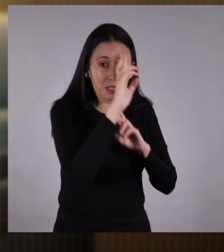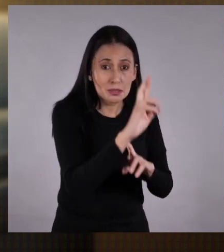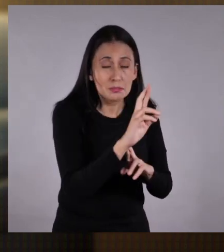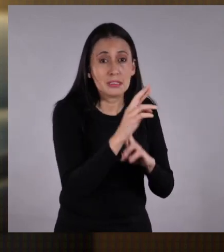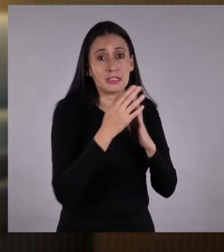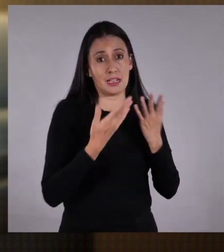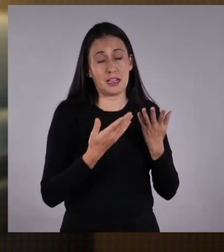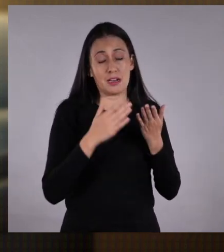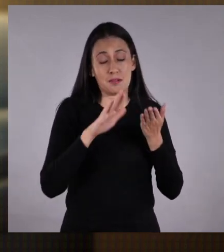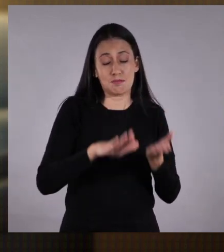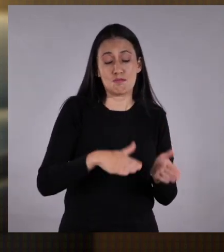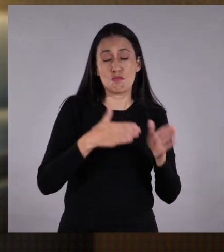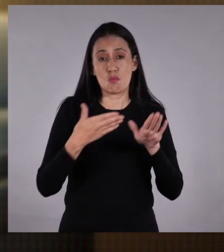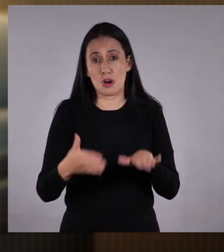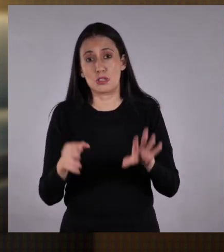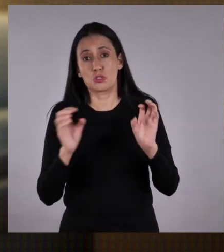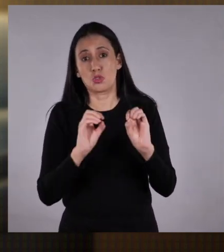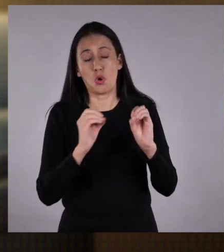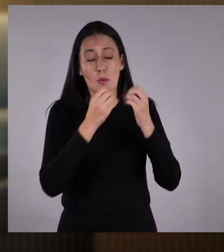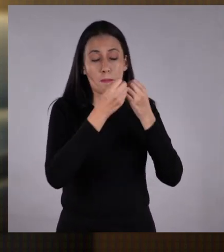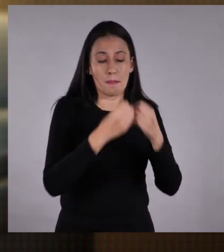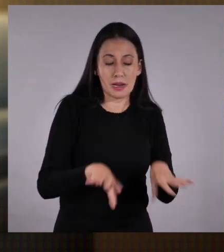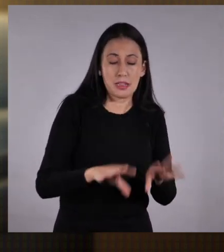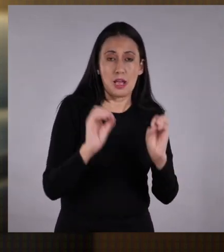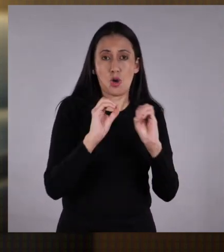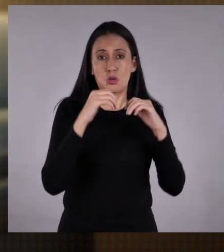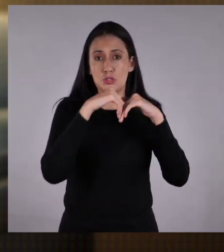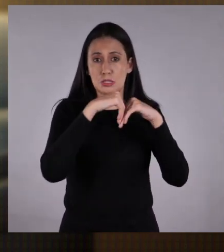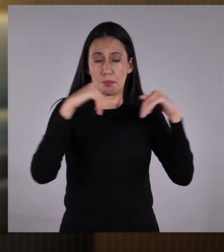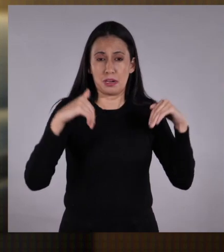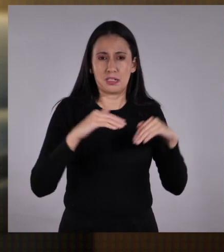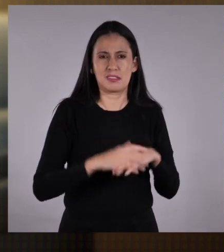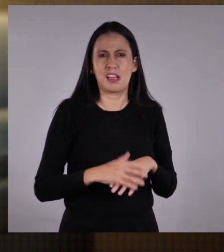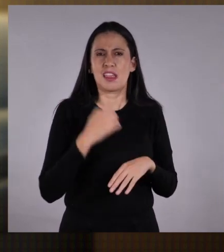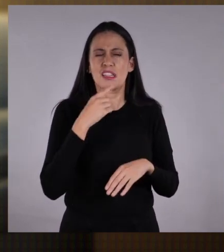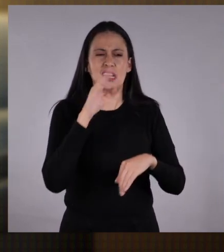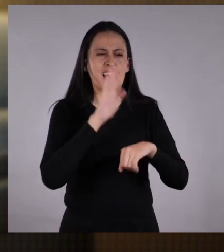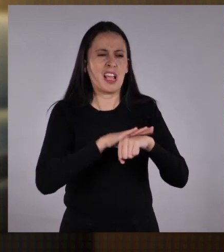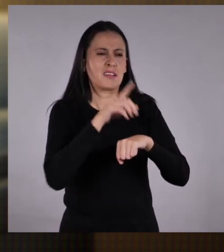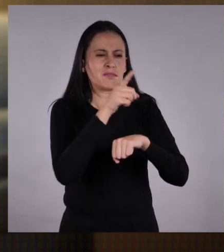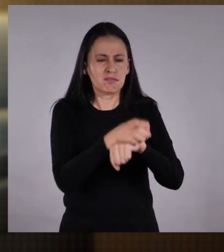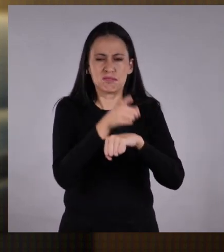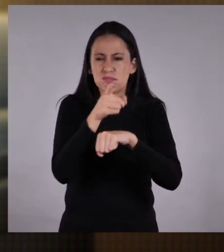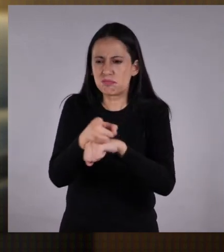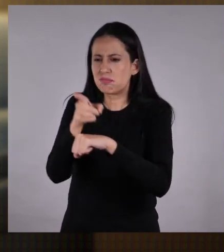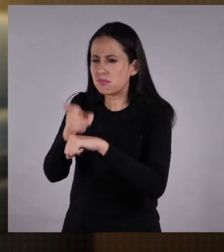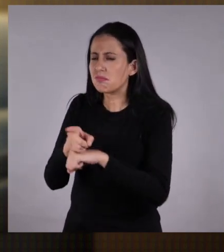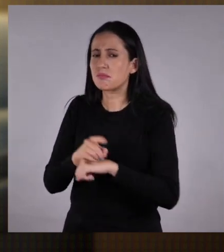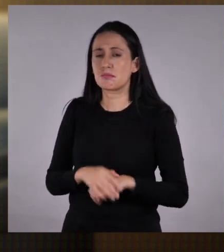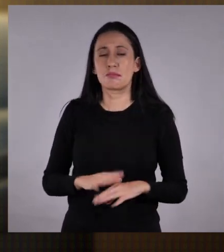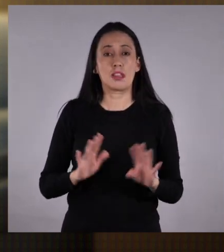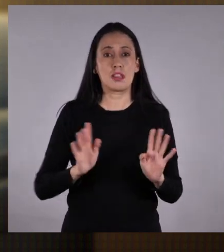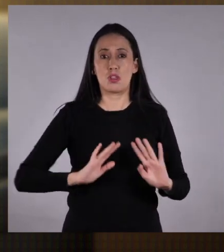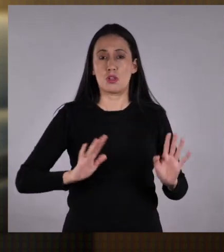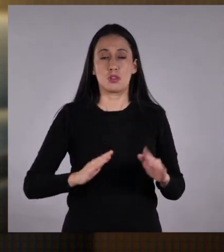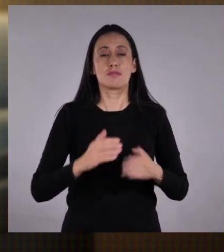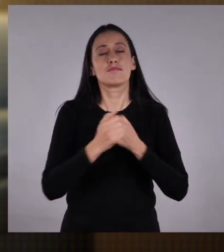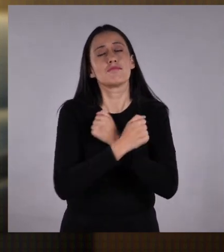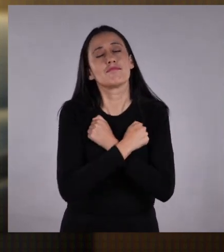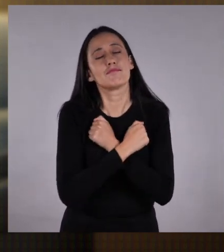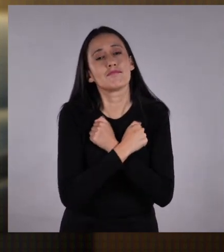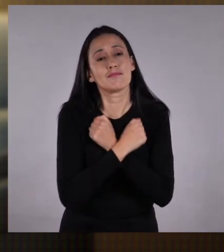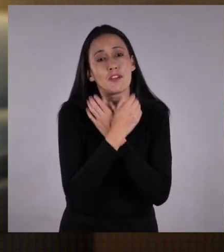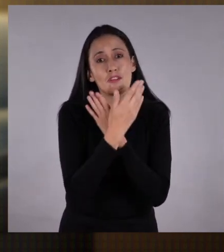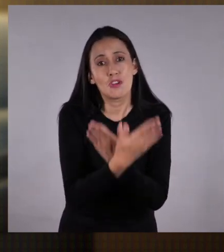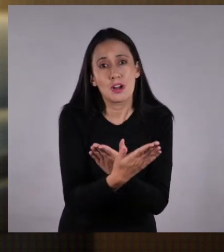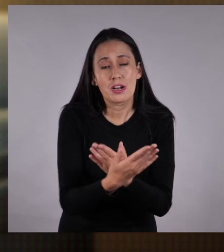procesos. Juzgar a alguien por su pérdida no está bien. Un fuerte abrazo, bro. Y yo también lamento